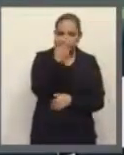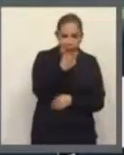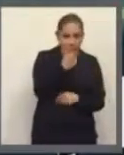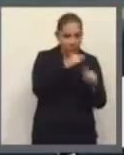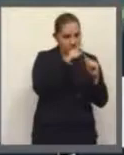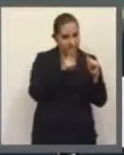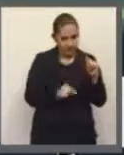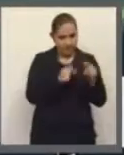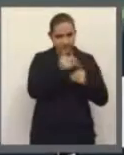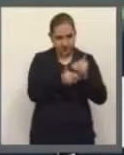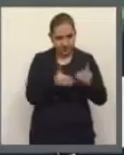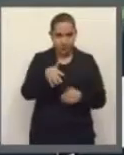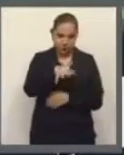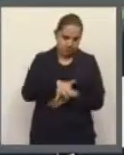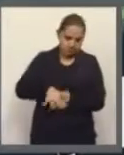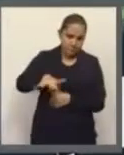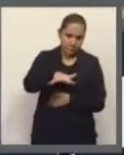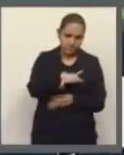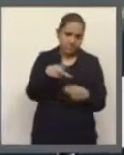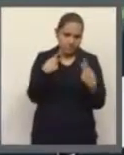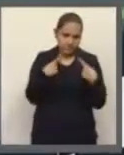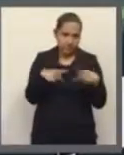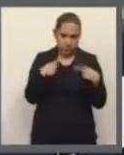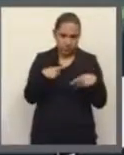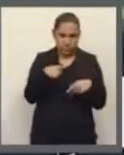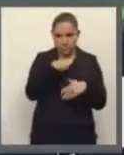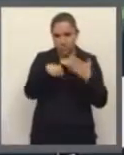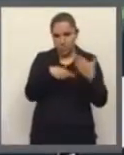económico, social y sustentable de las